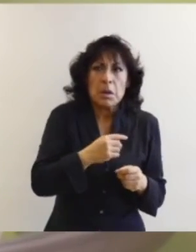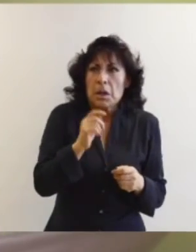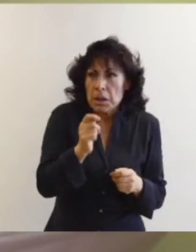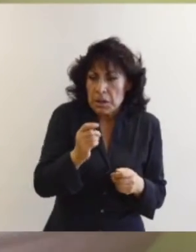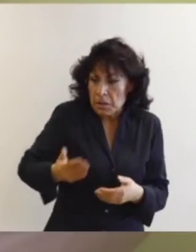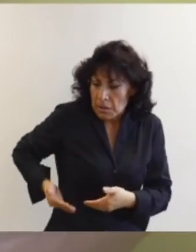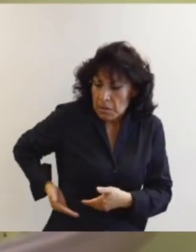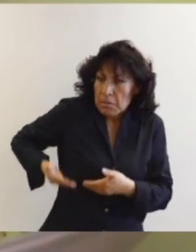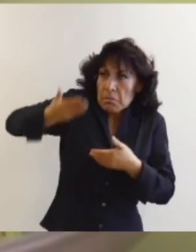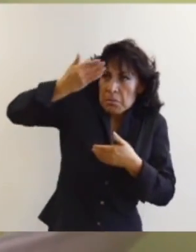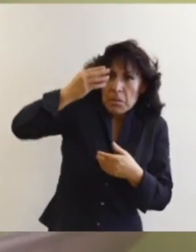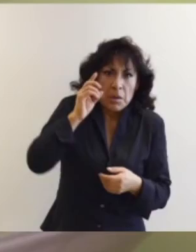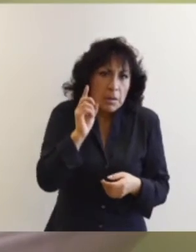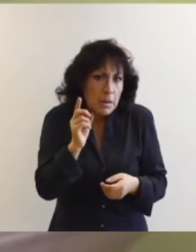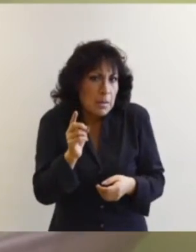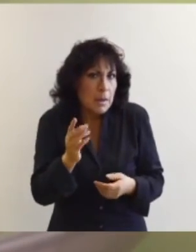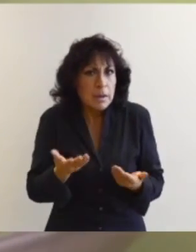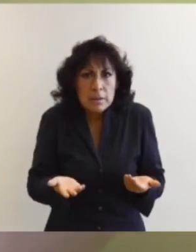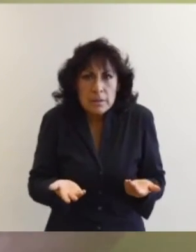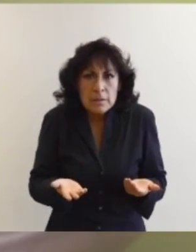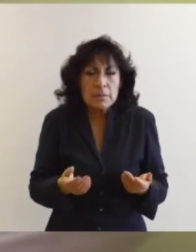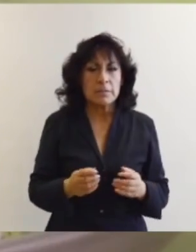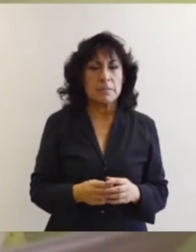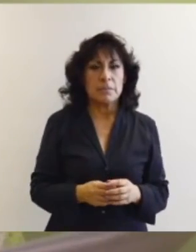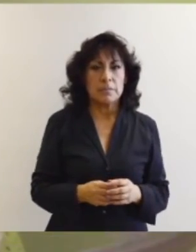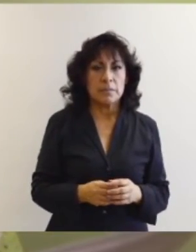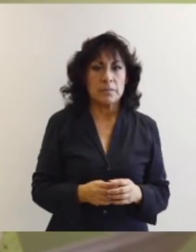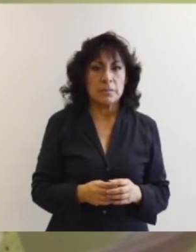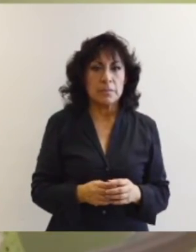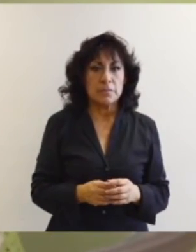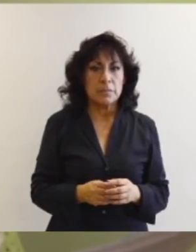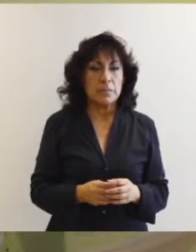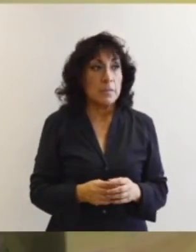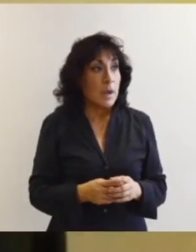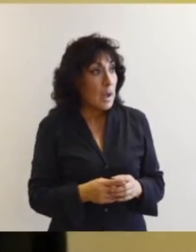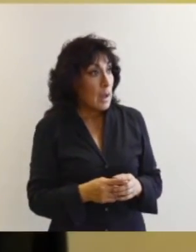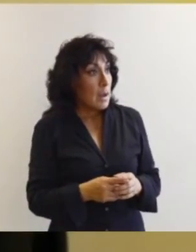que un español es la parte superior de un caballo.